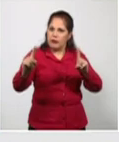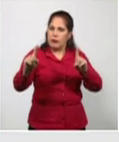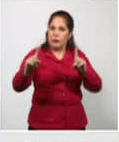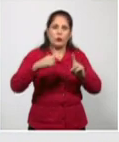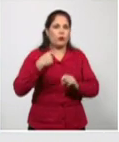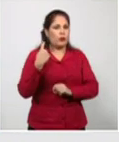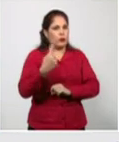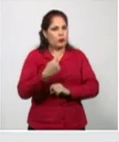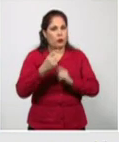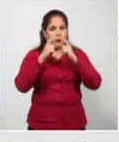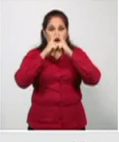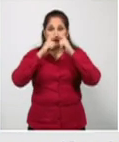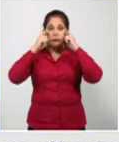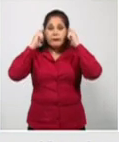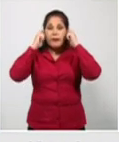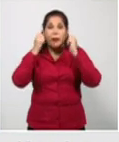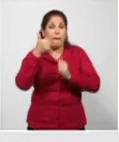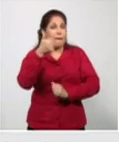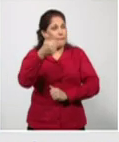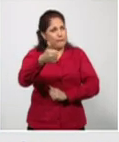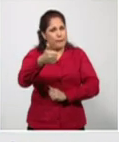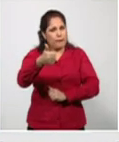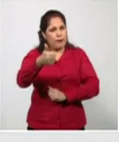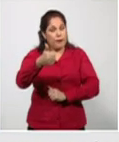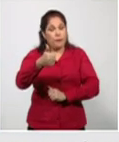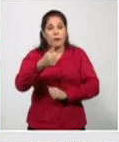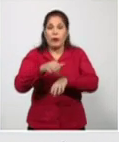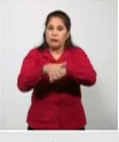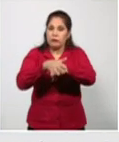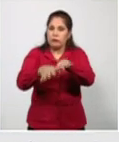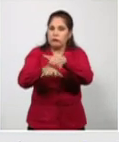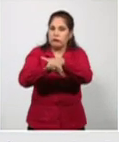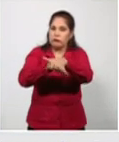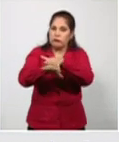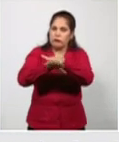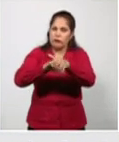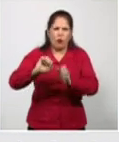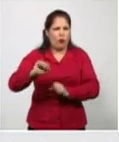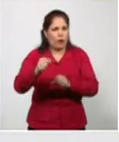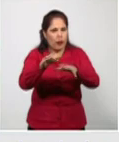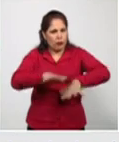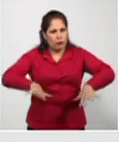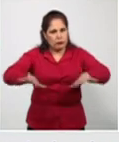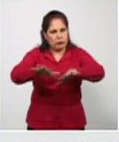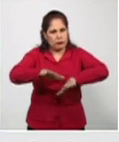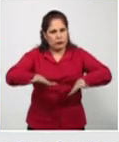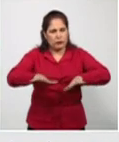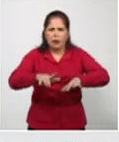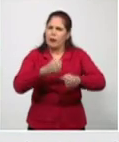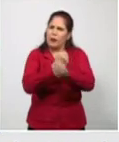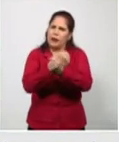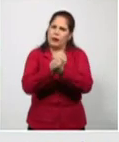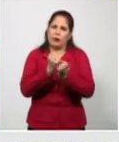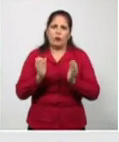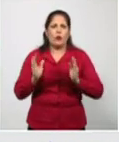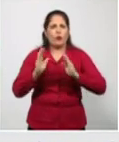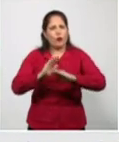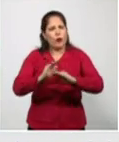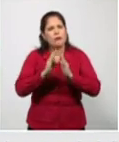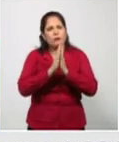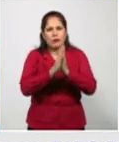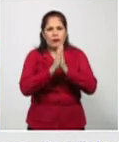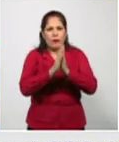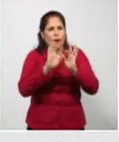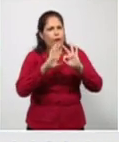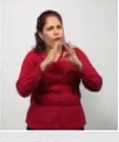el uso correcto del nasobuco y la desinfección de manos y superficies. No arriesgue, no pierda.